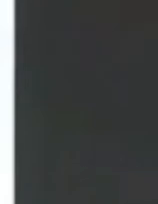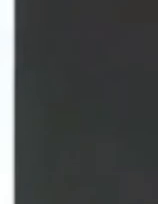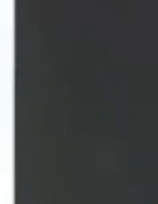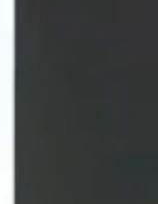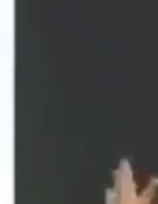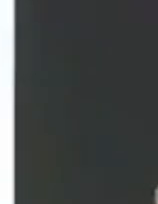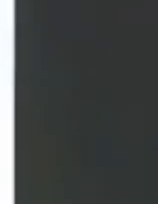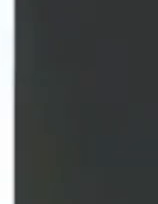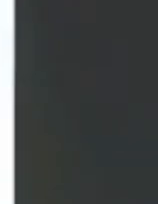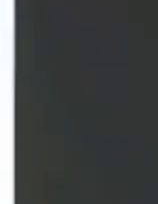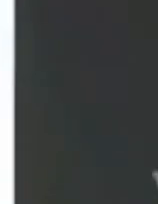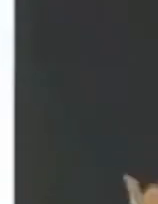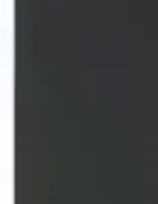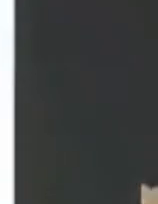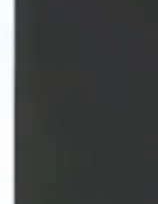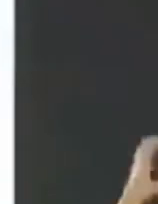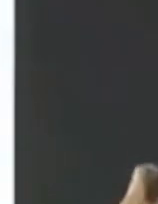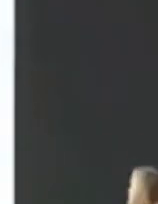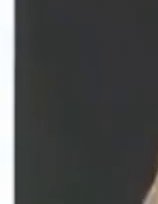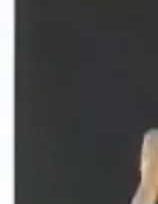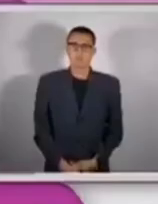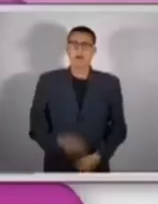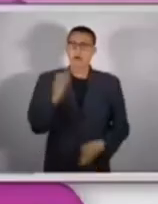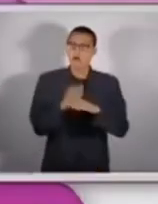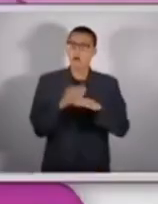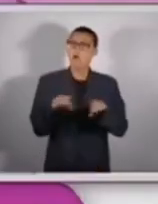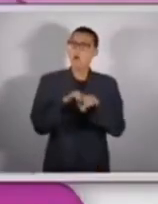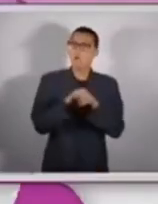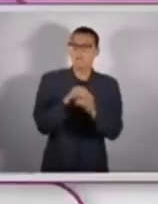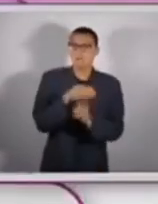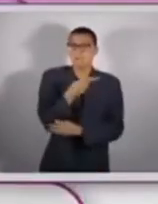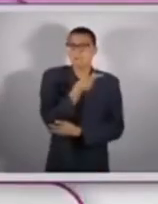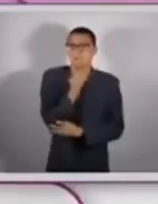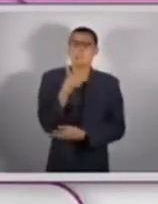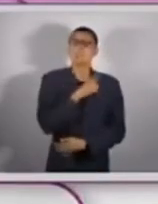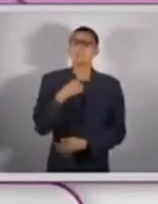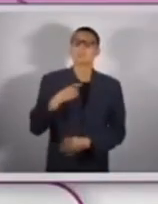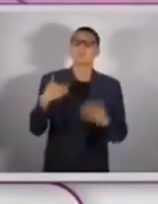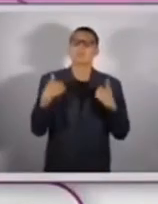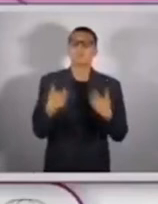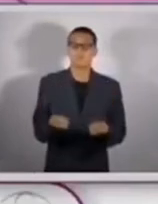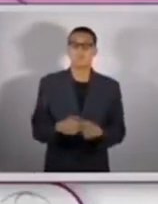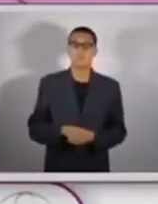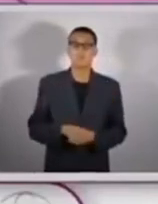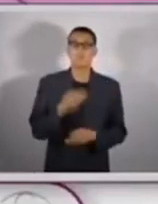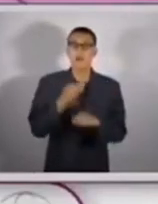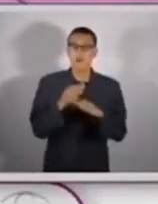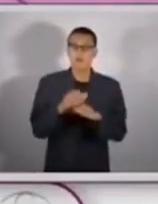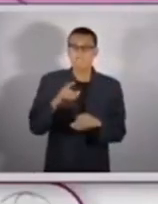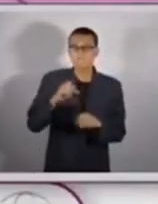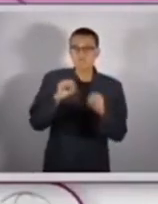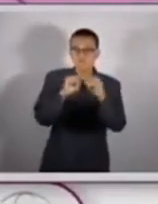junio, incentivando así la participación ciudadana. En el mismo tenor encontramos a León, Guanajuato y a Ciudad Juárez,